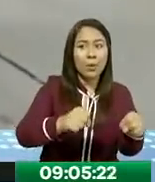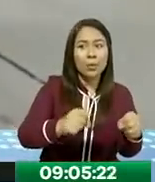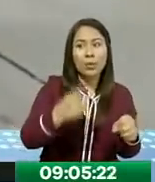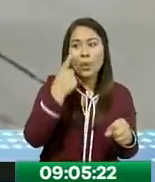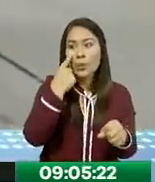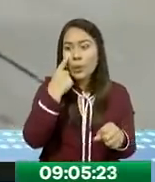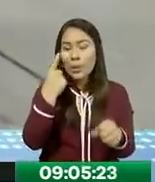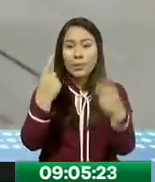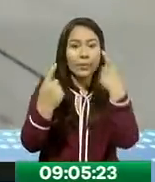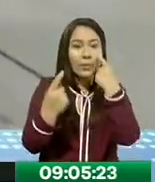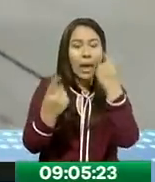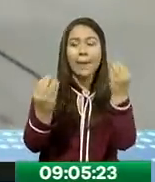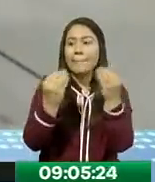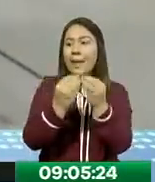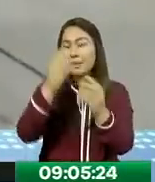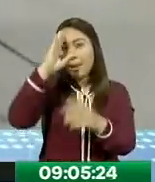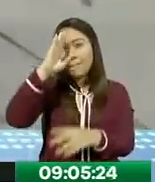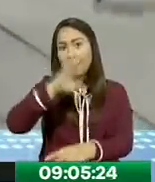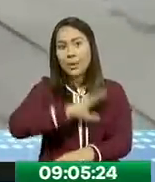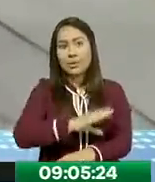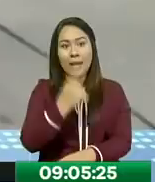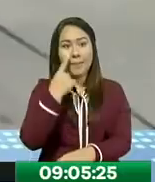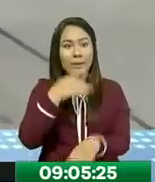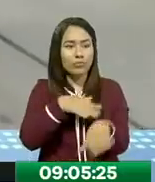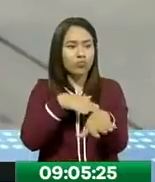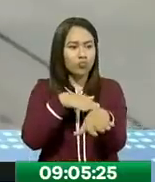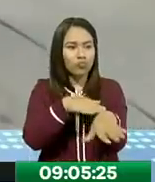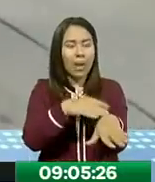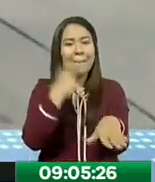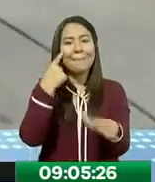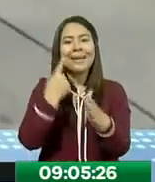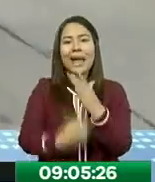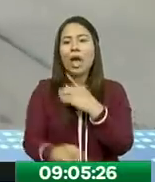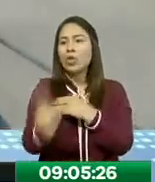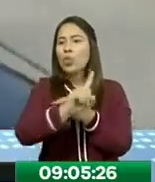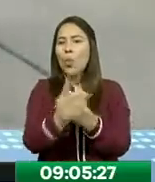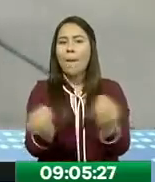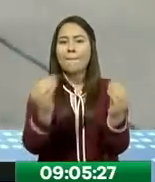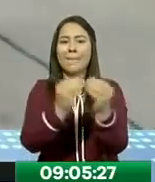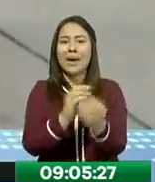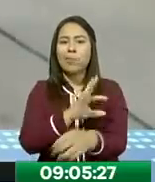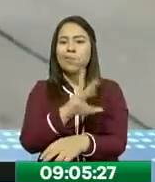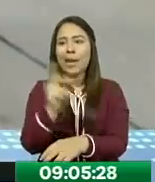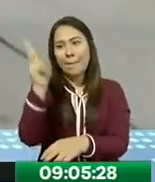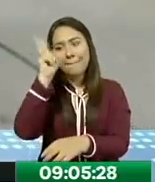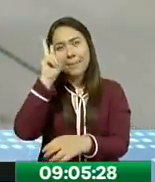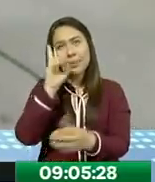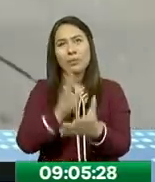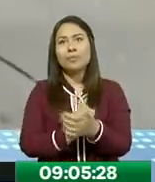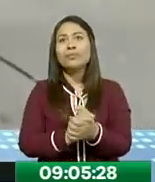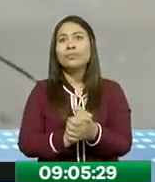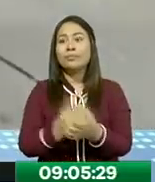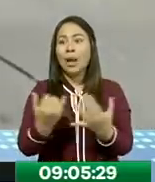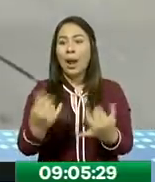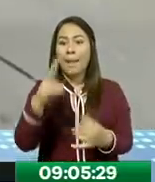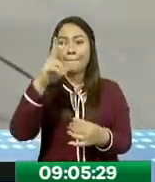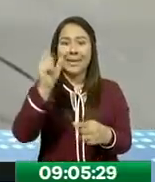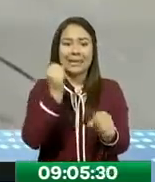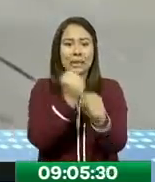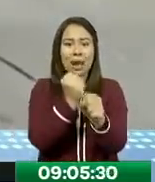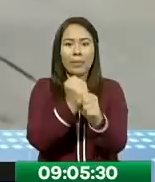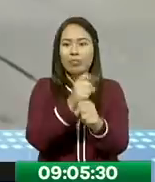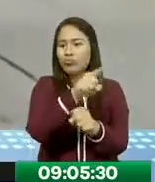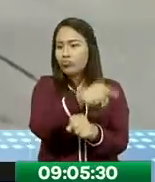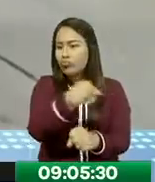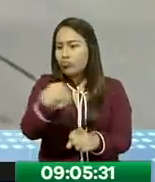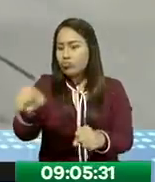con lo que el accionar de la policía pues va encaminado para evitar que se den este tipo de delitos. Ahora, 20 operativos manifiesta usted a